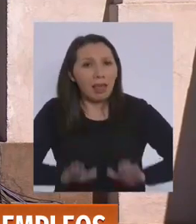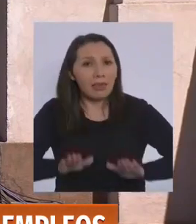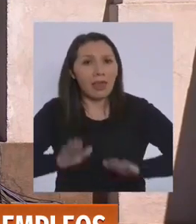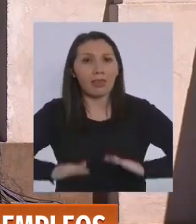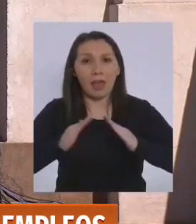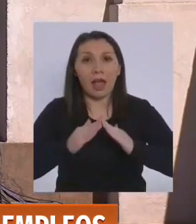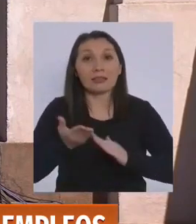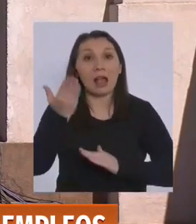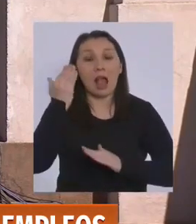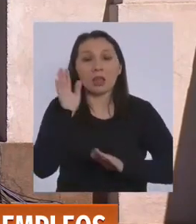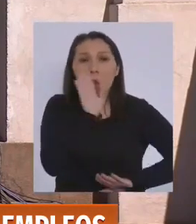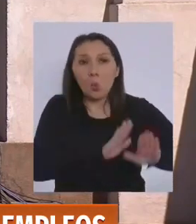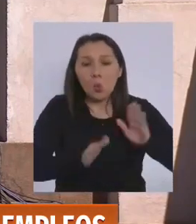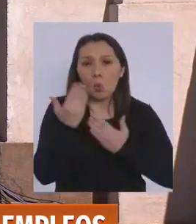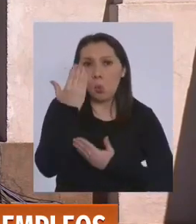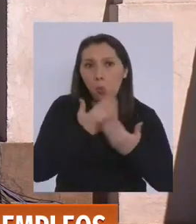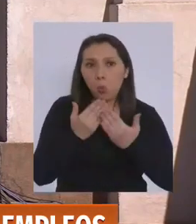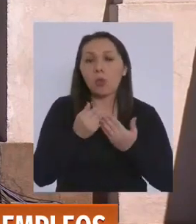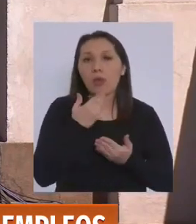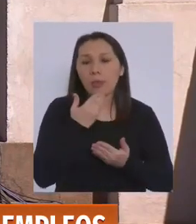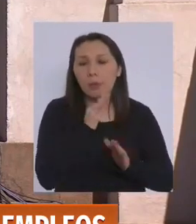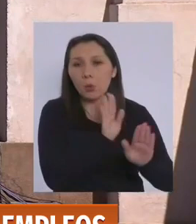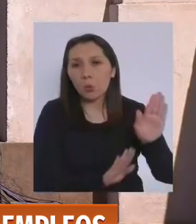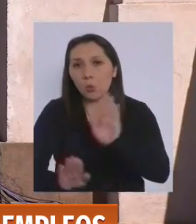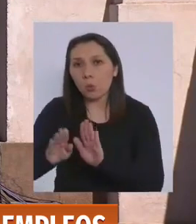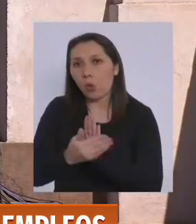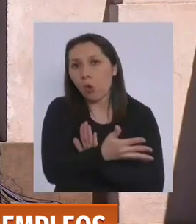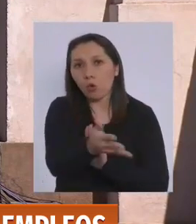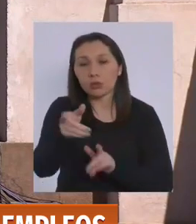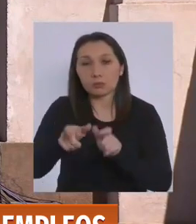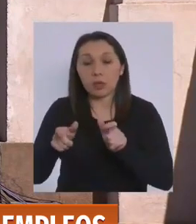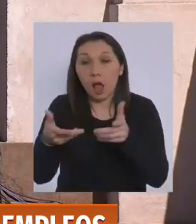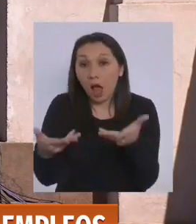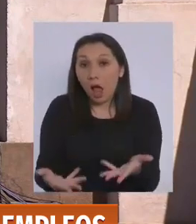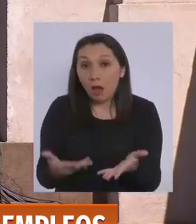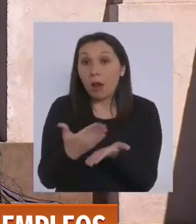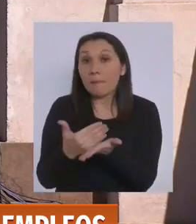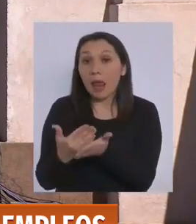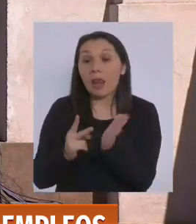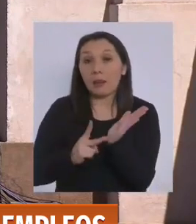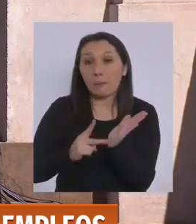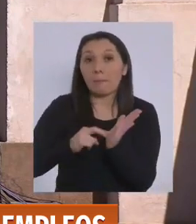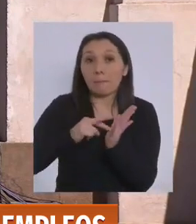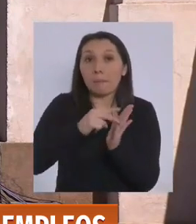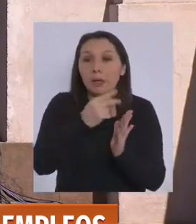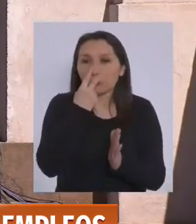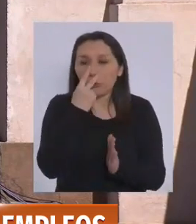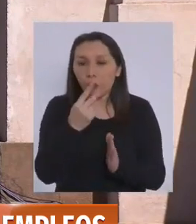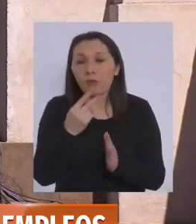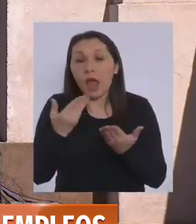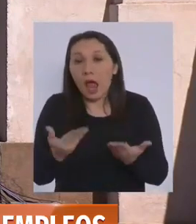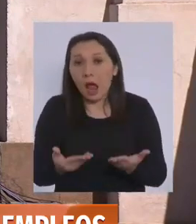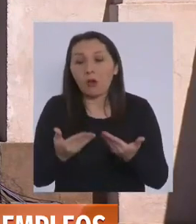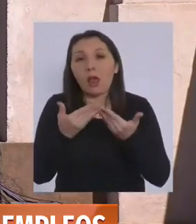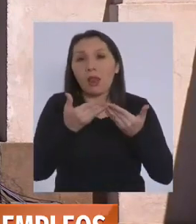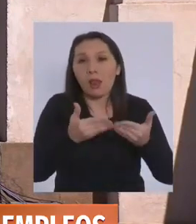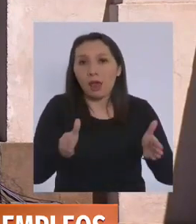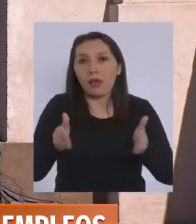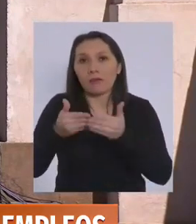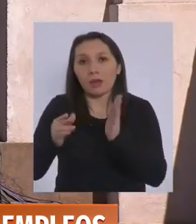casas para cuidarse ellos y sobre todo para cuidar al resto. Hoy día en el plan paso a paso hemos visto cómo hay una